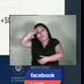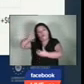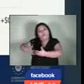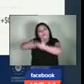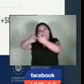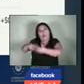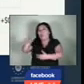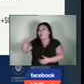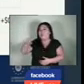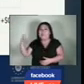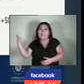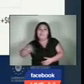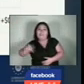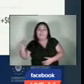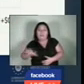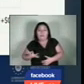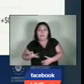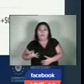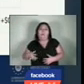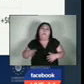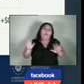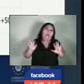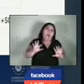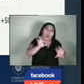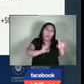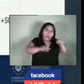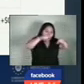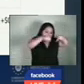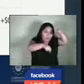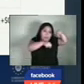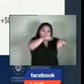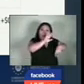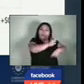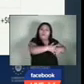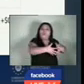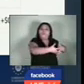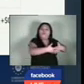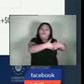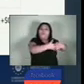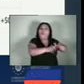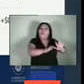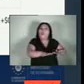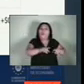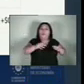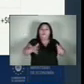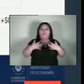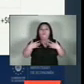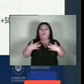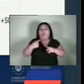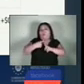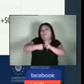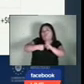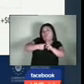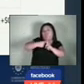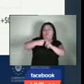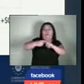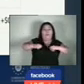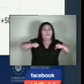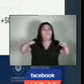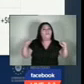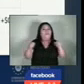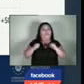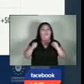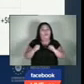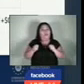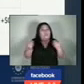que no cubren la demanda y la poca producción de petróleo en los eeuu por las temperaturas frías así que